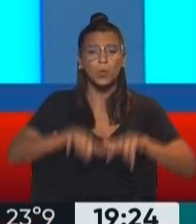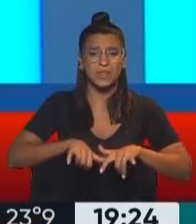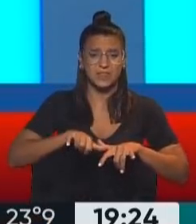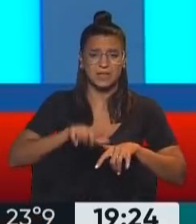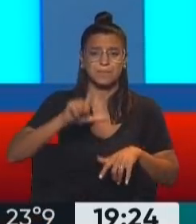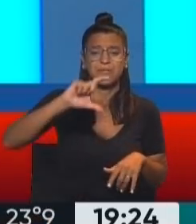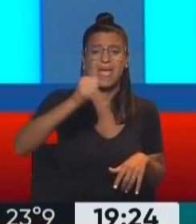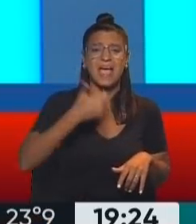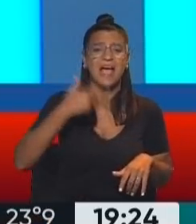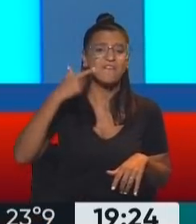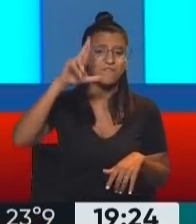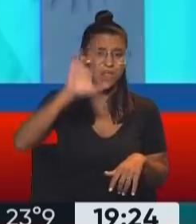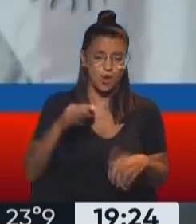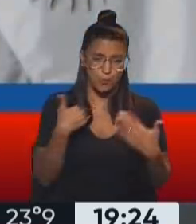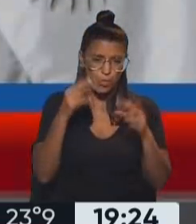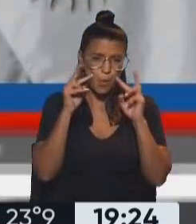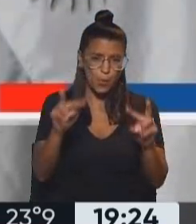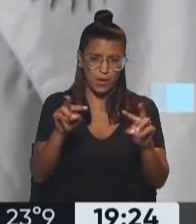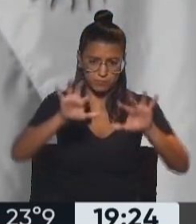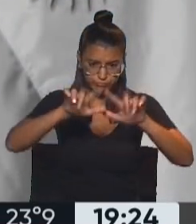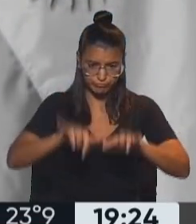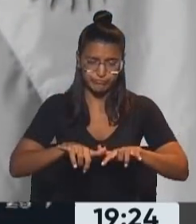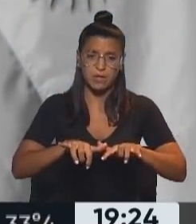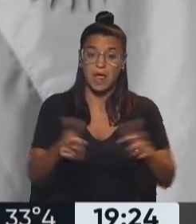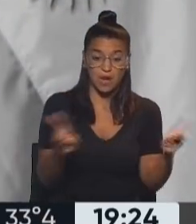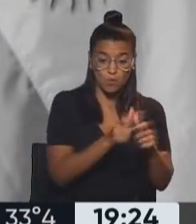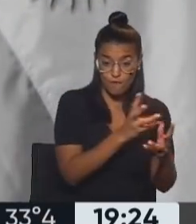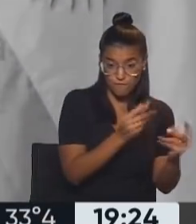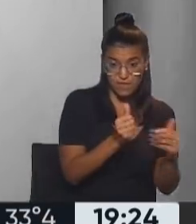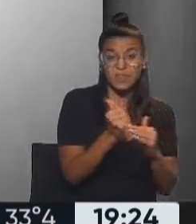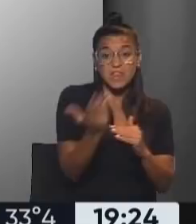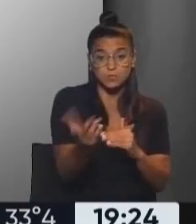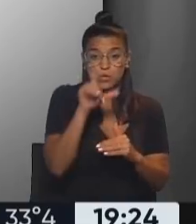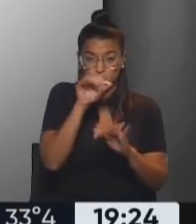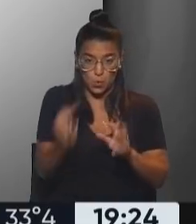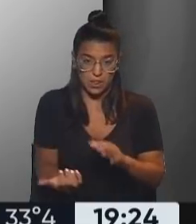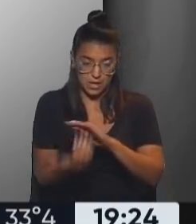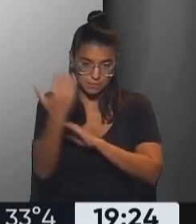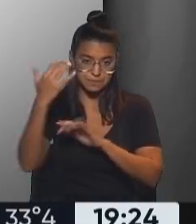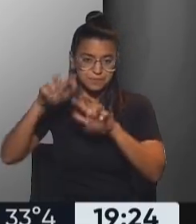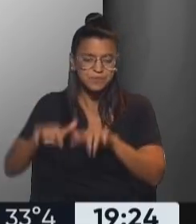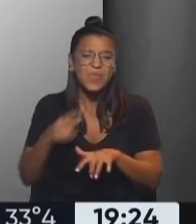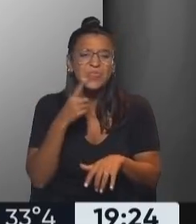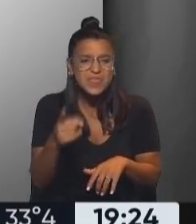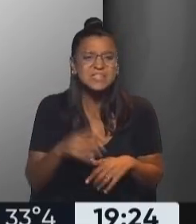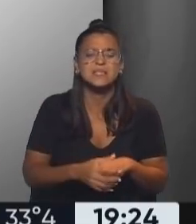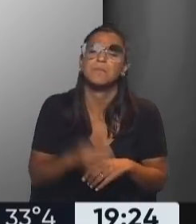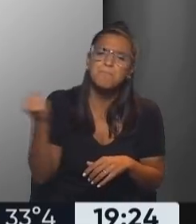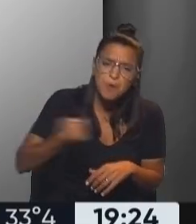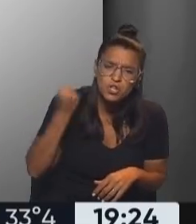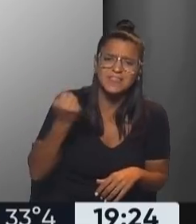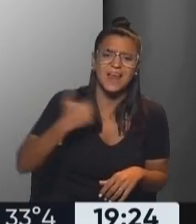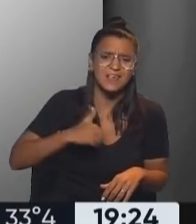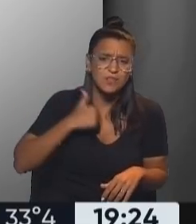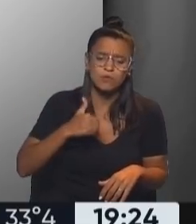canciller Santiago Cafiero que podemos ver. Esto escribió después de la reunión que mantuvo con Anthony Blinken. Dicen, es central para la